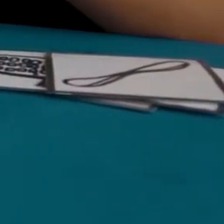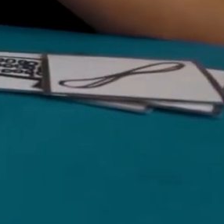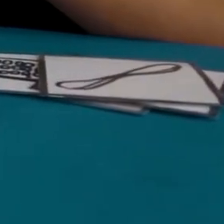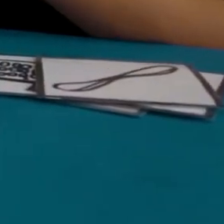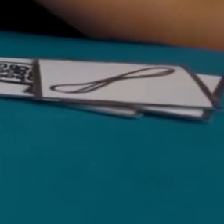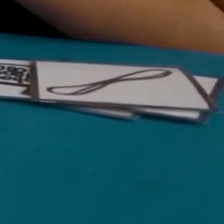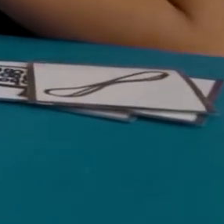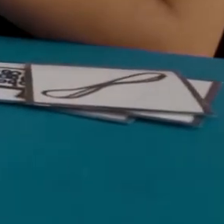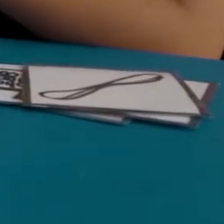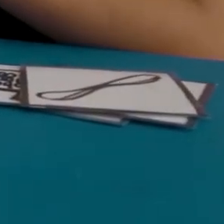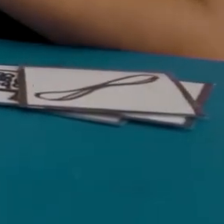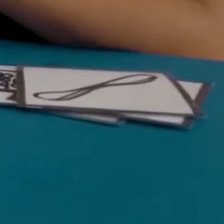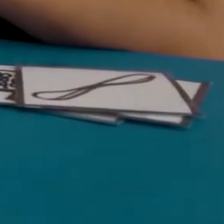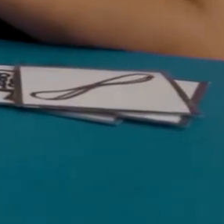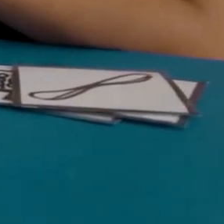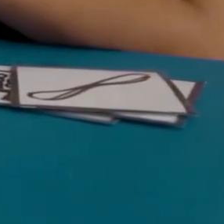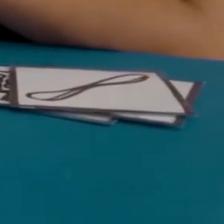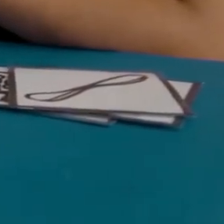i